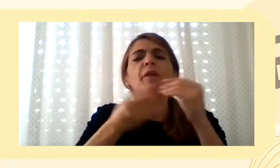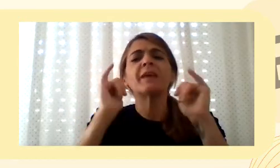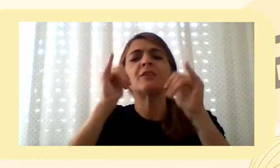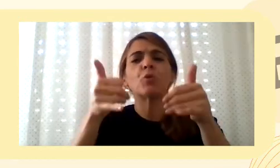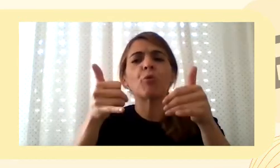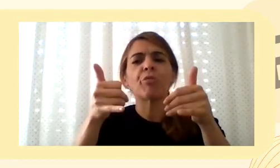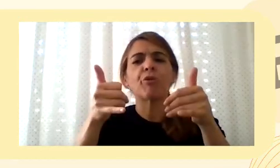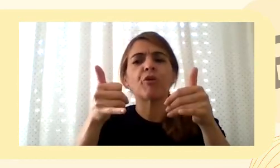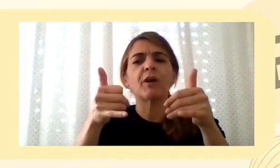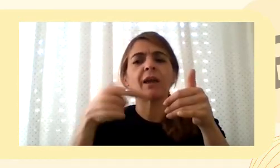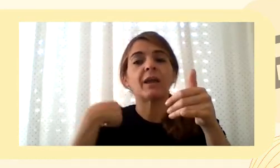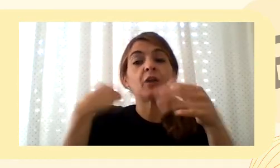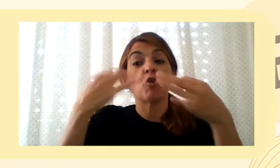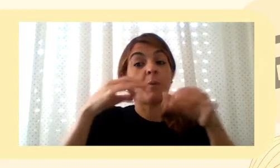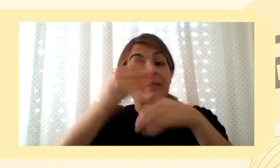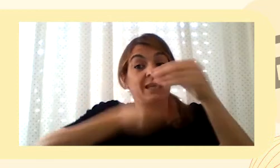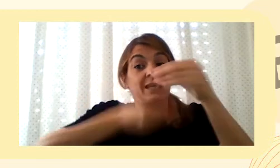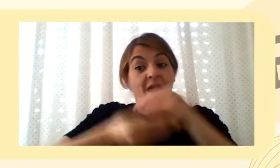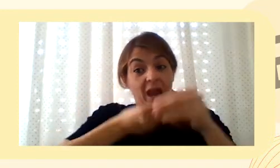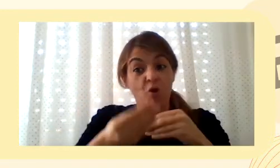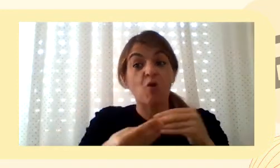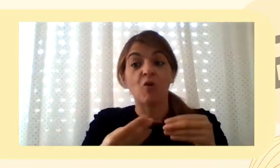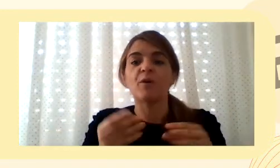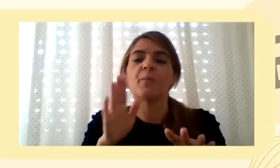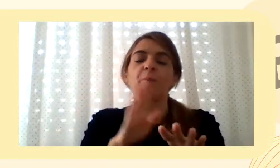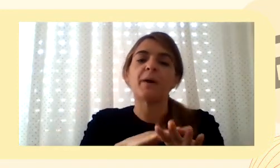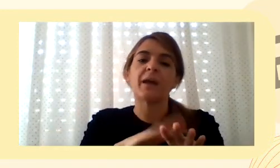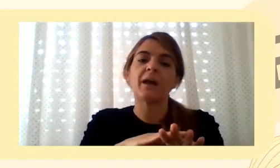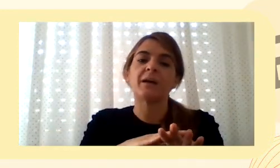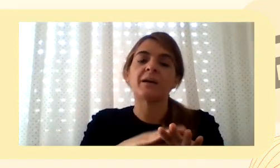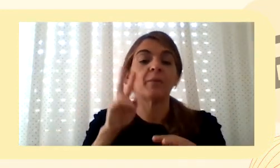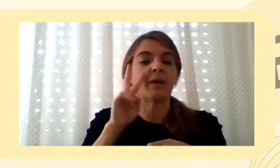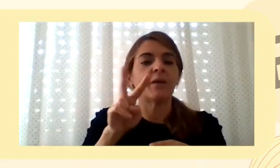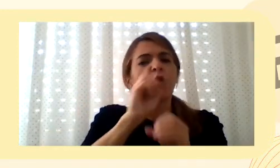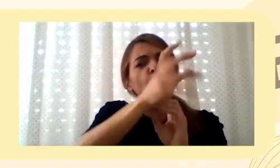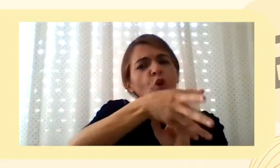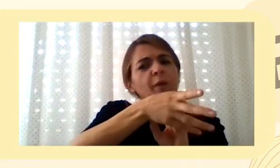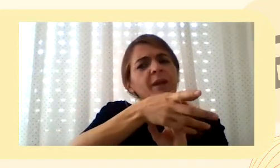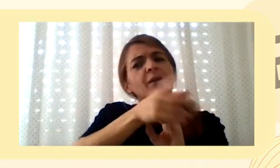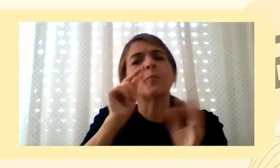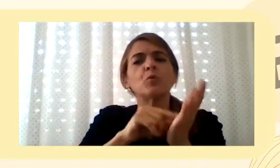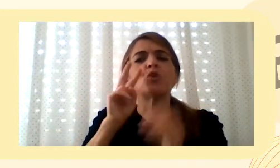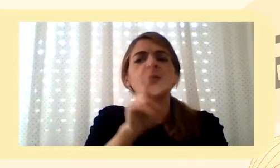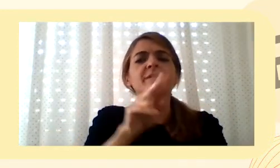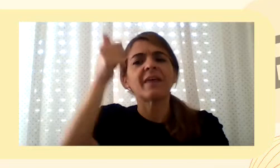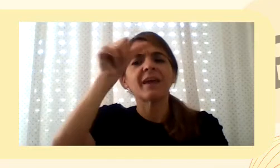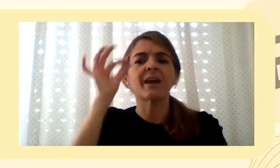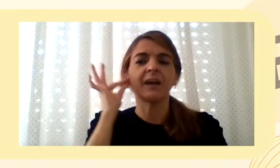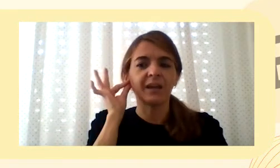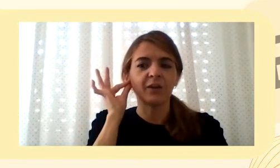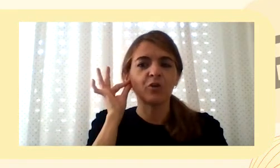hacer para contextualizar que lo que está sucediendo con la COVID desde la perspectiva de género, que yo creo que estamos